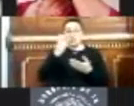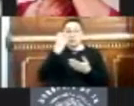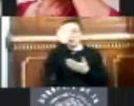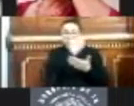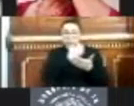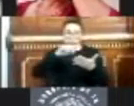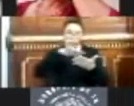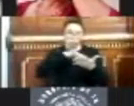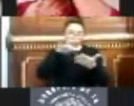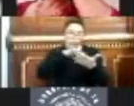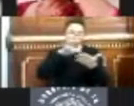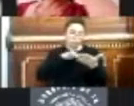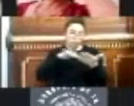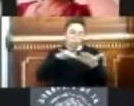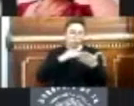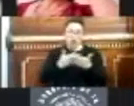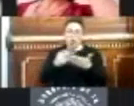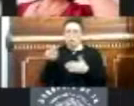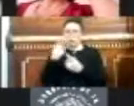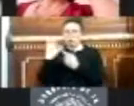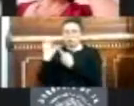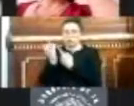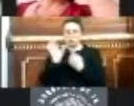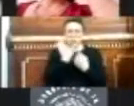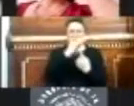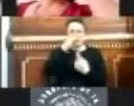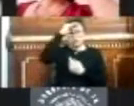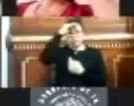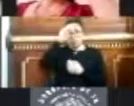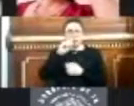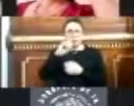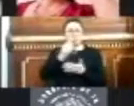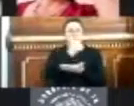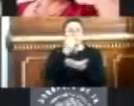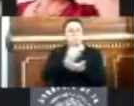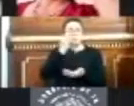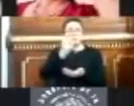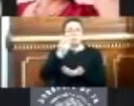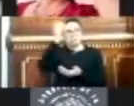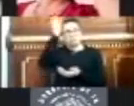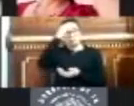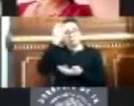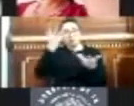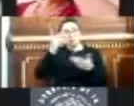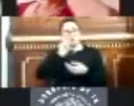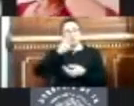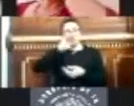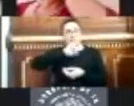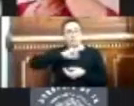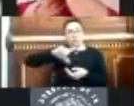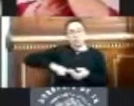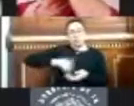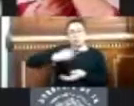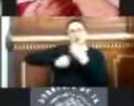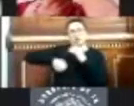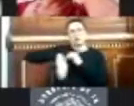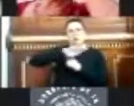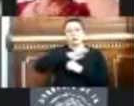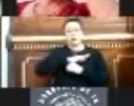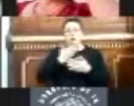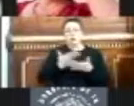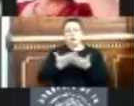estas comisiones unidas tomaron en cuenta y aprobaron estas observaciones, realizando las modificaciones correspondientes en este